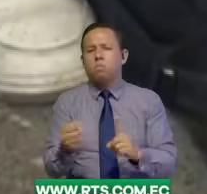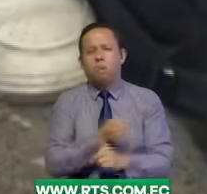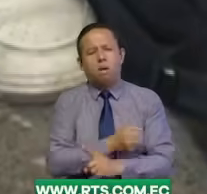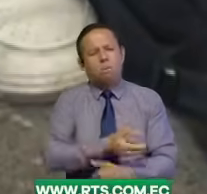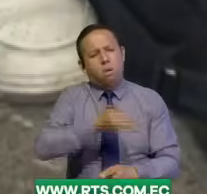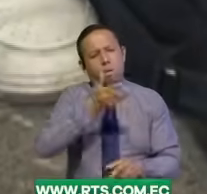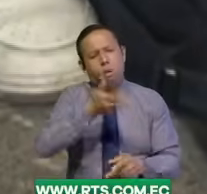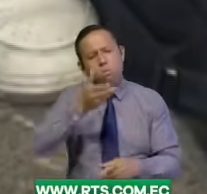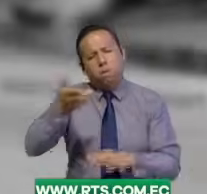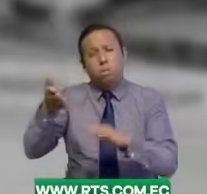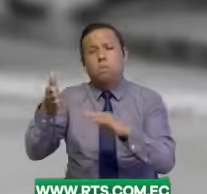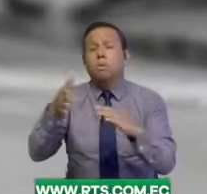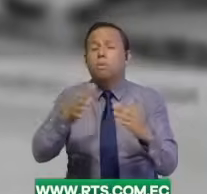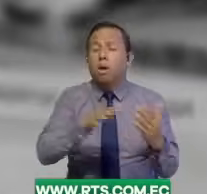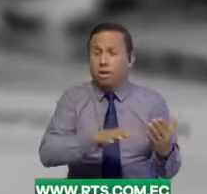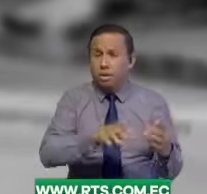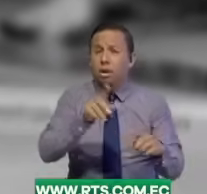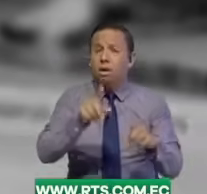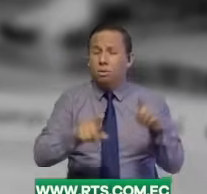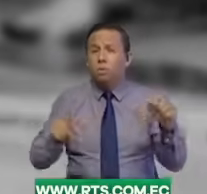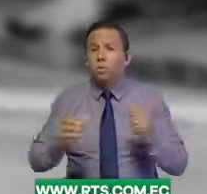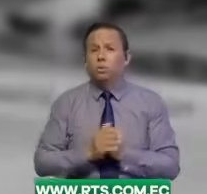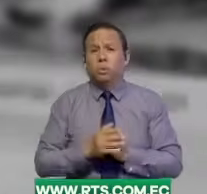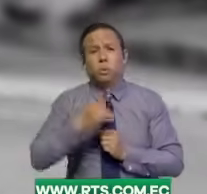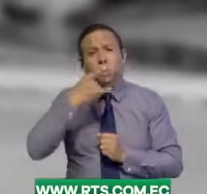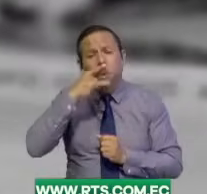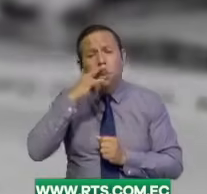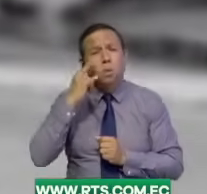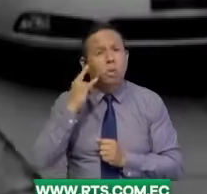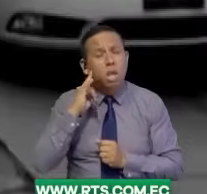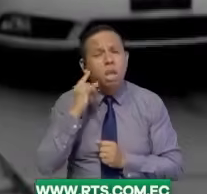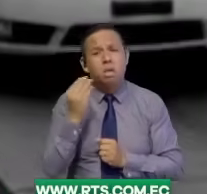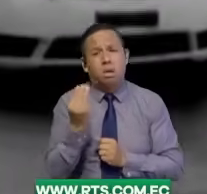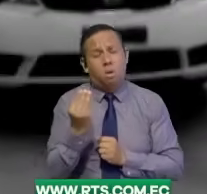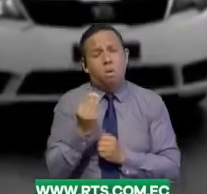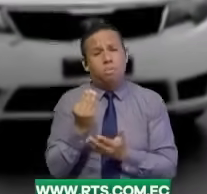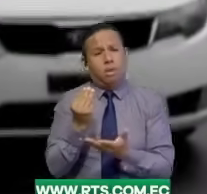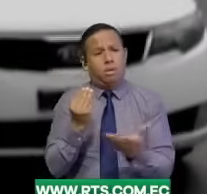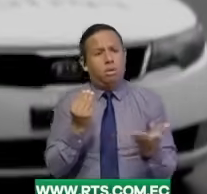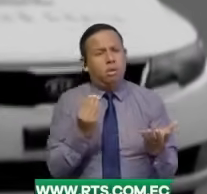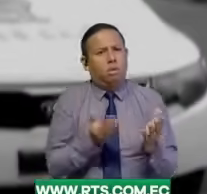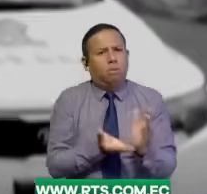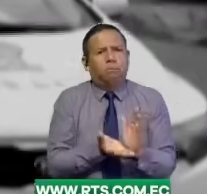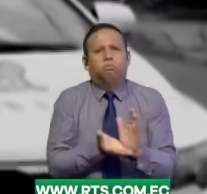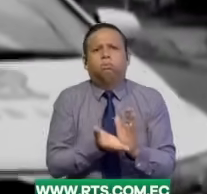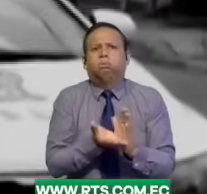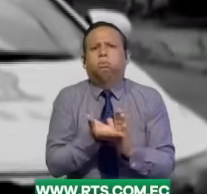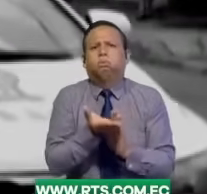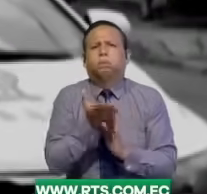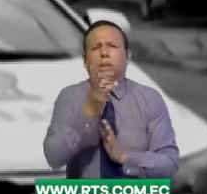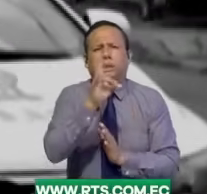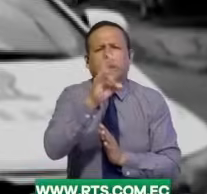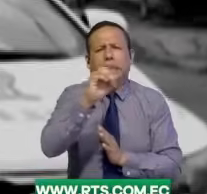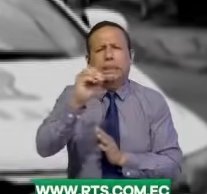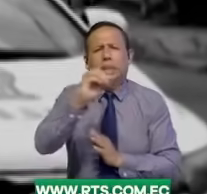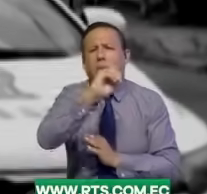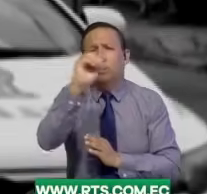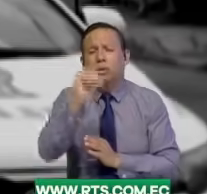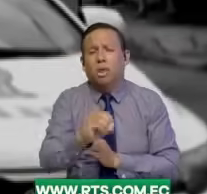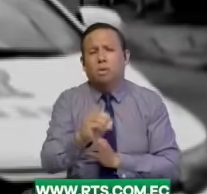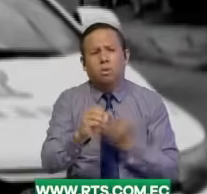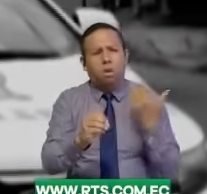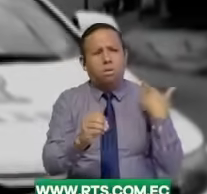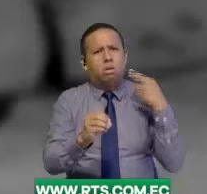sangre de los más inocentes. Los homicidios contra niños, niñas y adolescentes han aumentado en un 700% desde